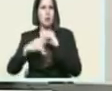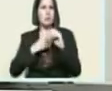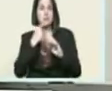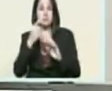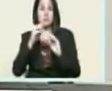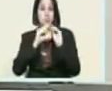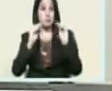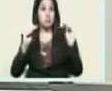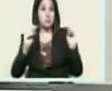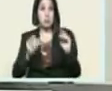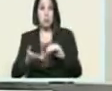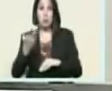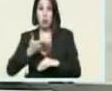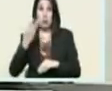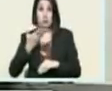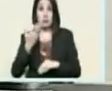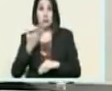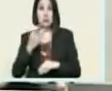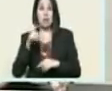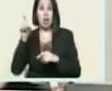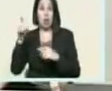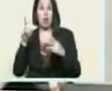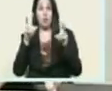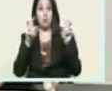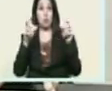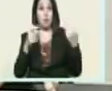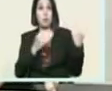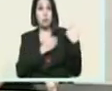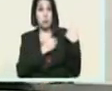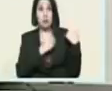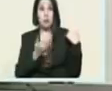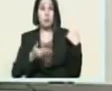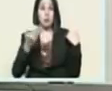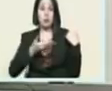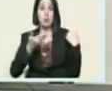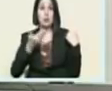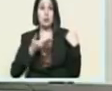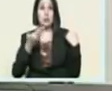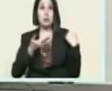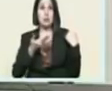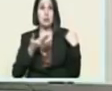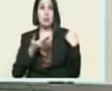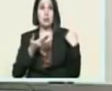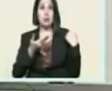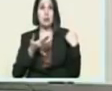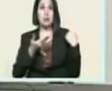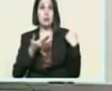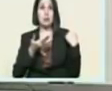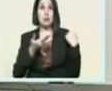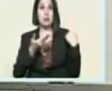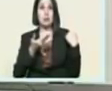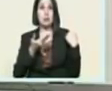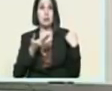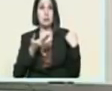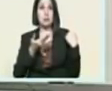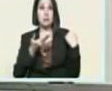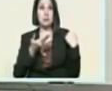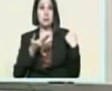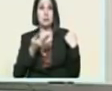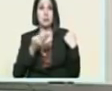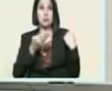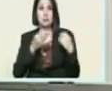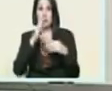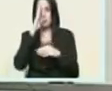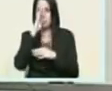un anuncio muy importante. Jorge va a ir para nuevas responsabilidades, también muy importantes, que tiene que ver con su